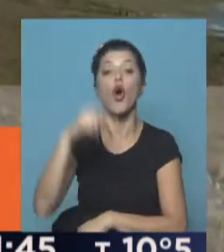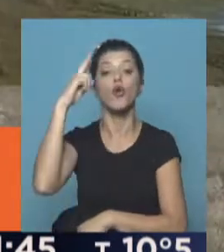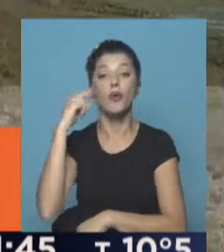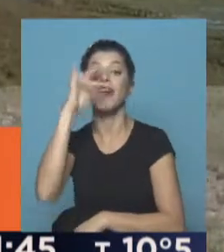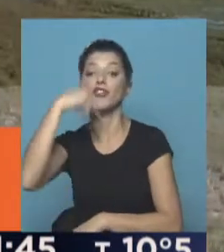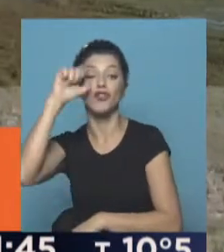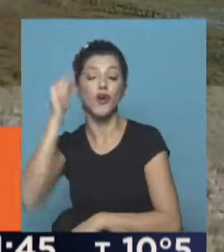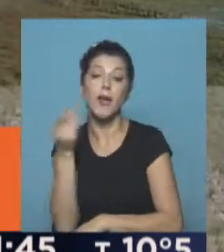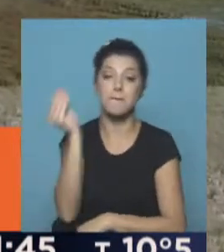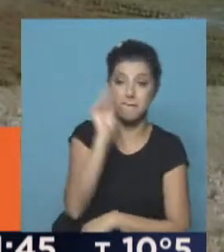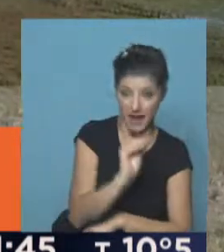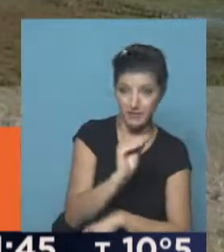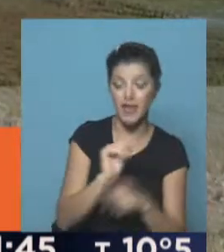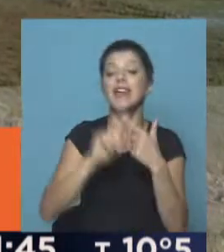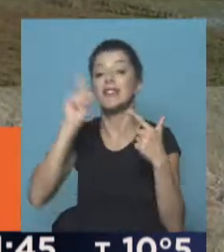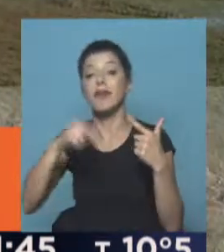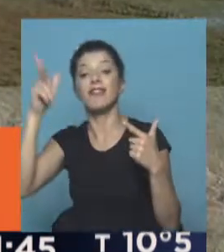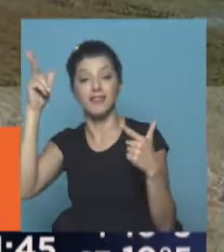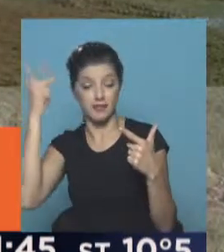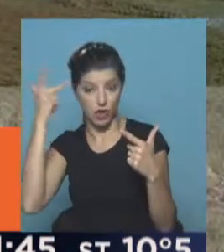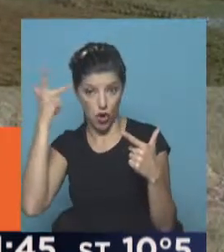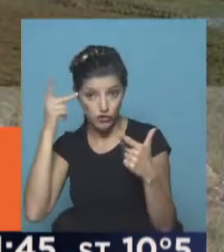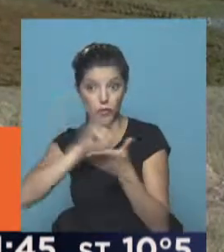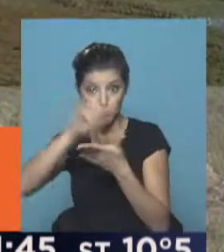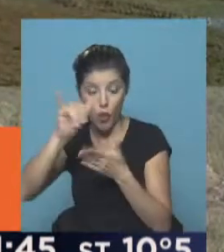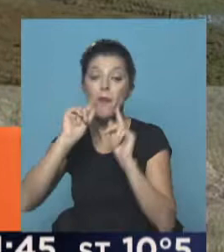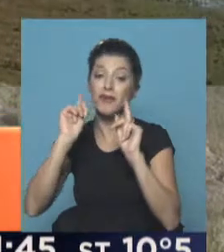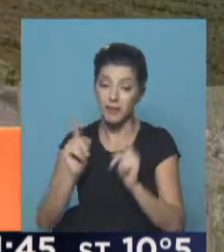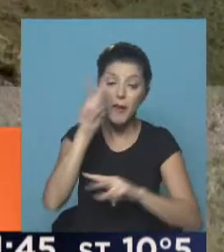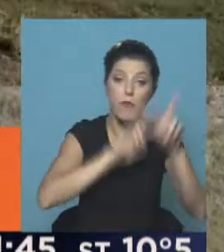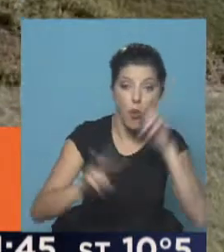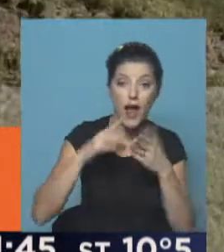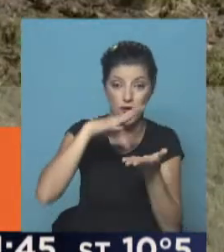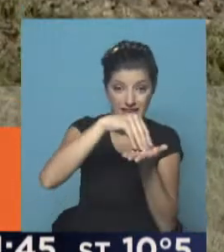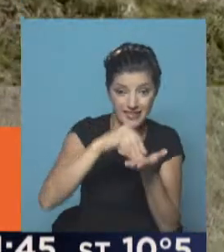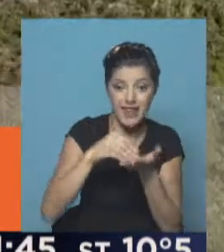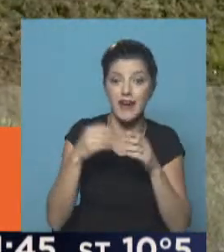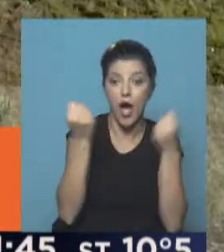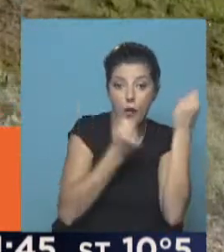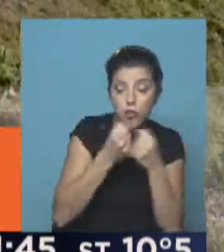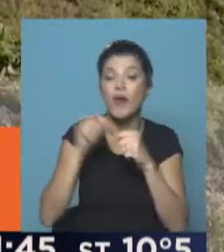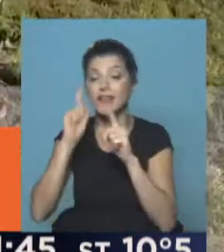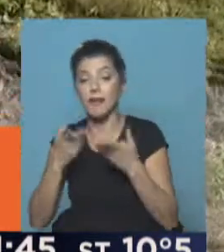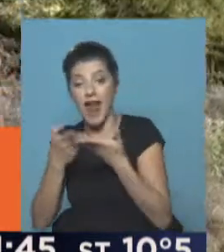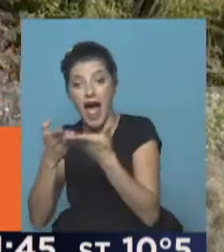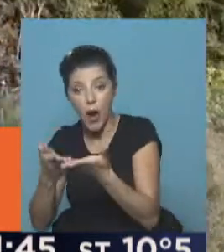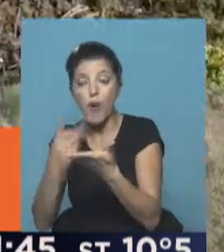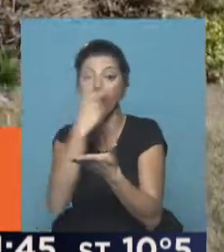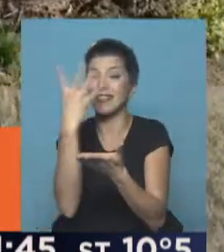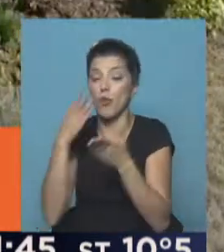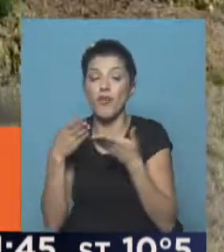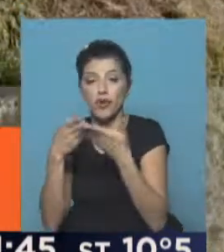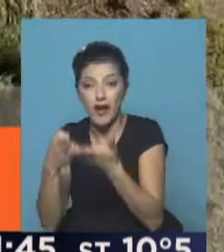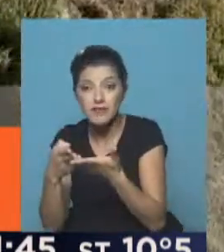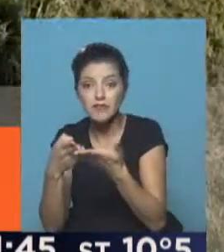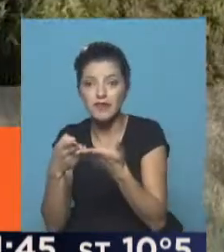a 18 aeronaves, pero también se lo buscó por tierra y por agua con 24 lanchas que permiten la detección